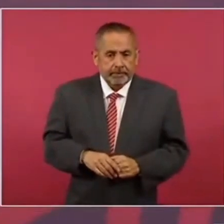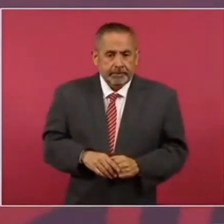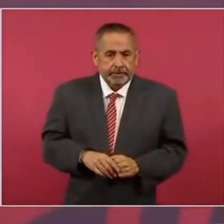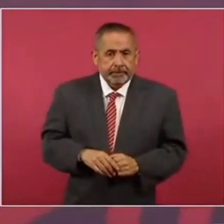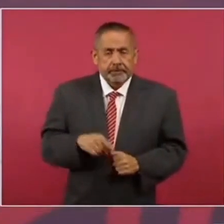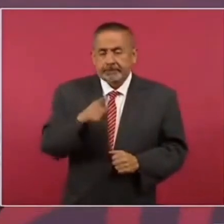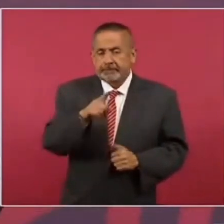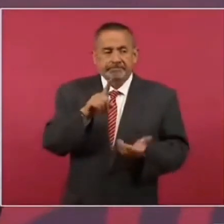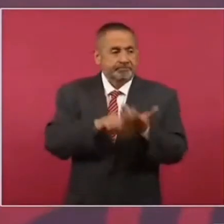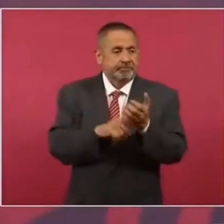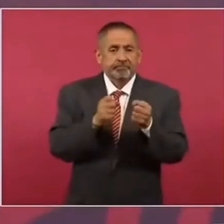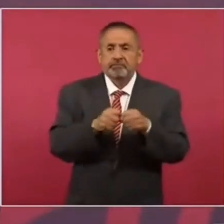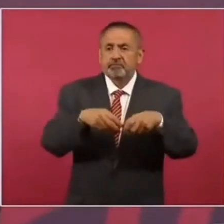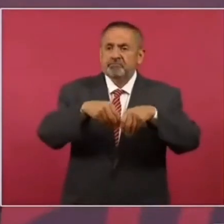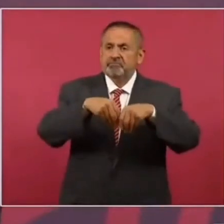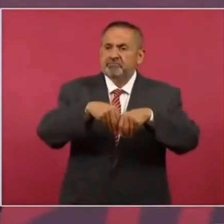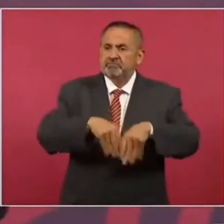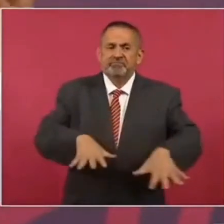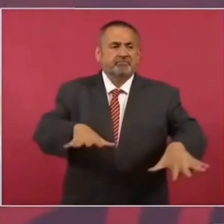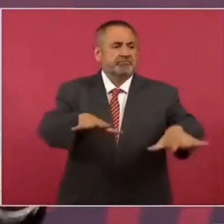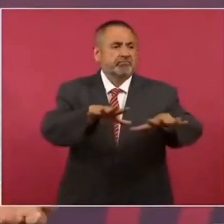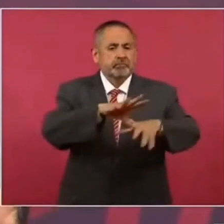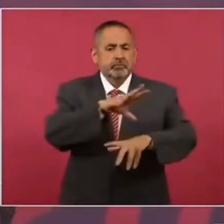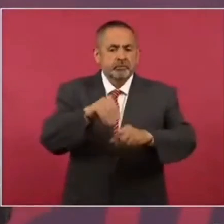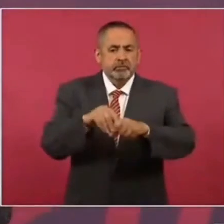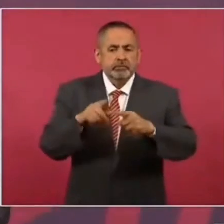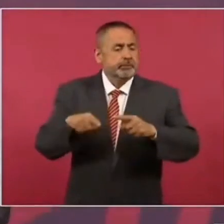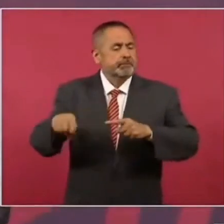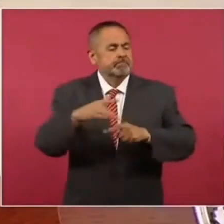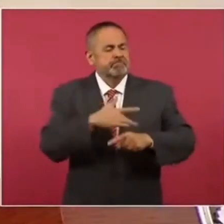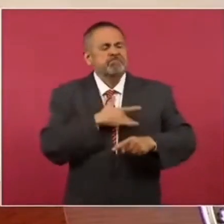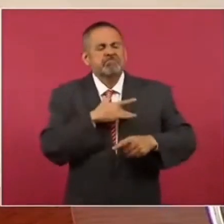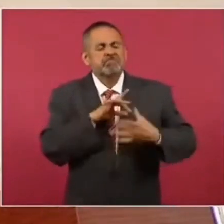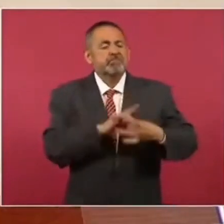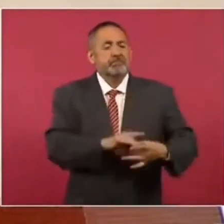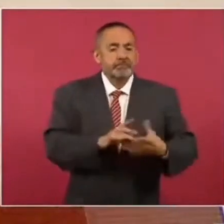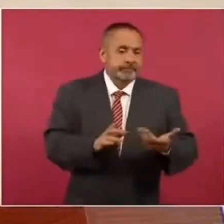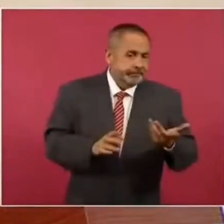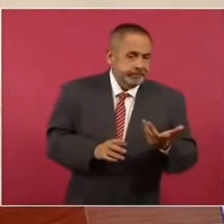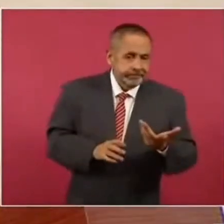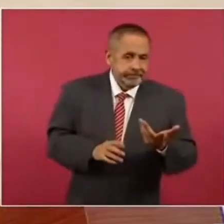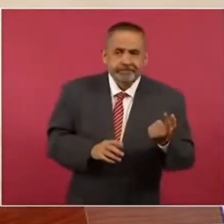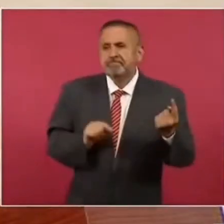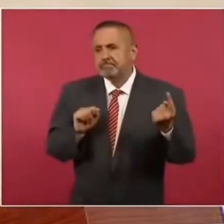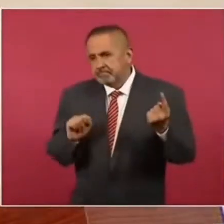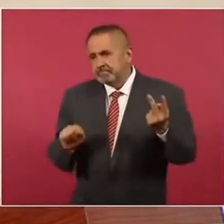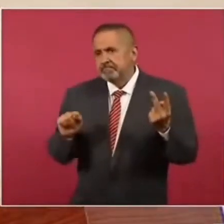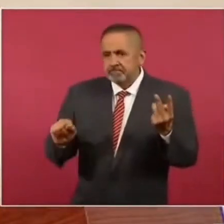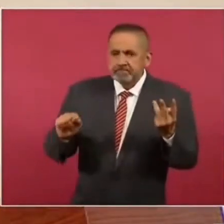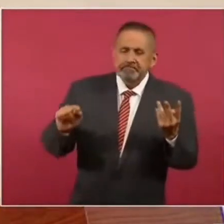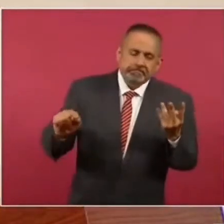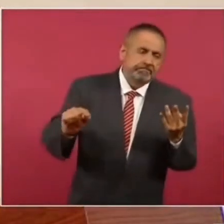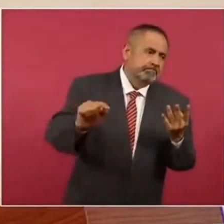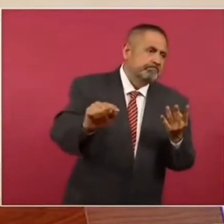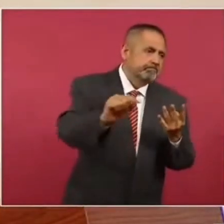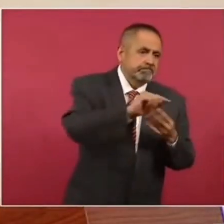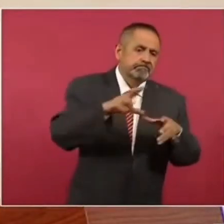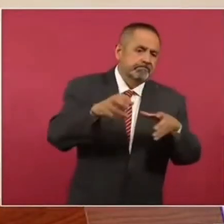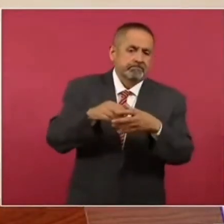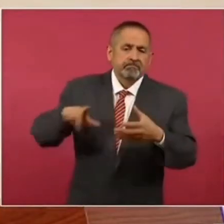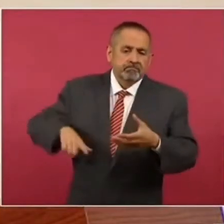pues caló profundo y tuvo que ver con todos los ámbitos de la vida pública.